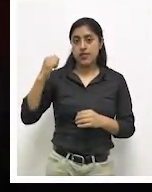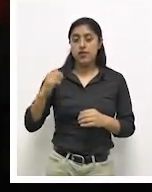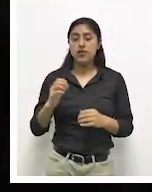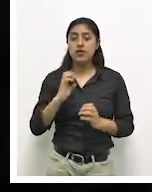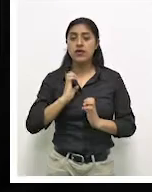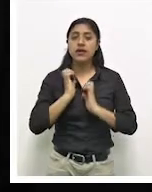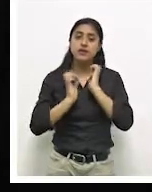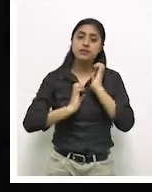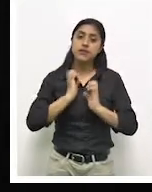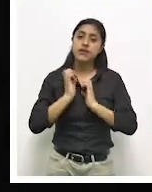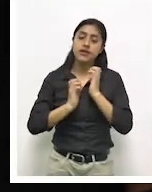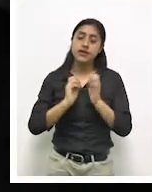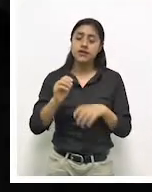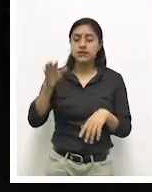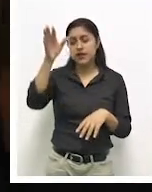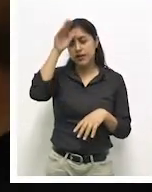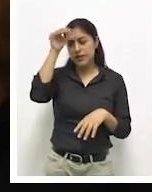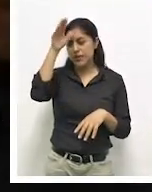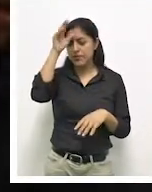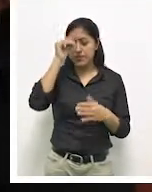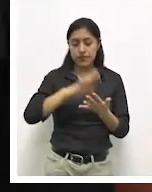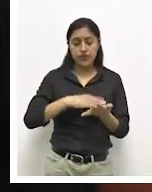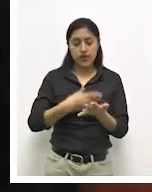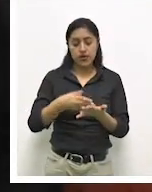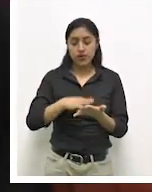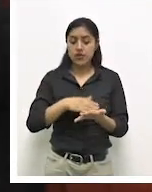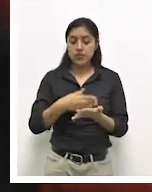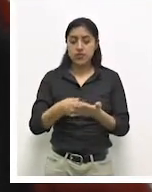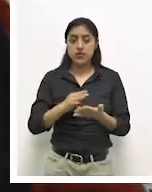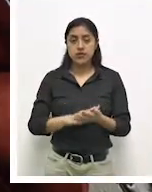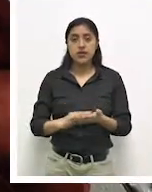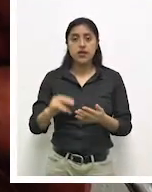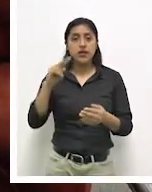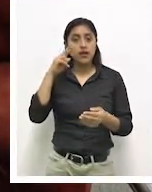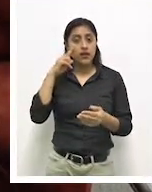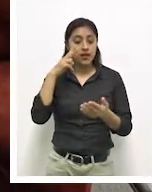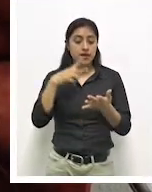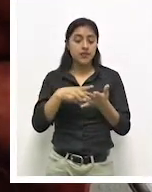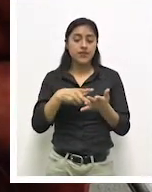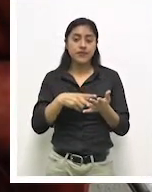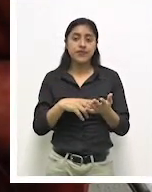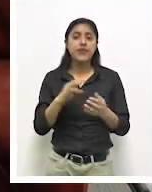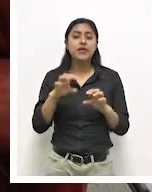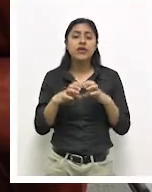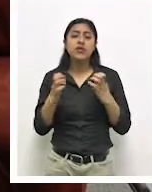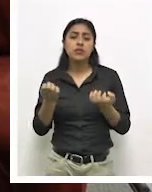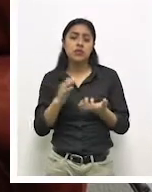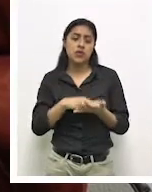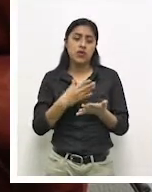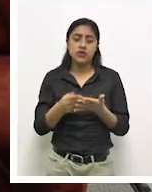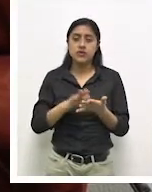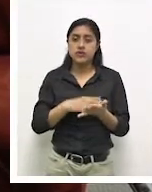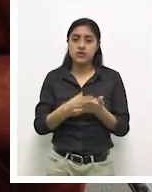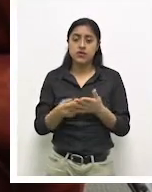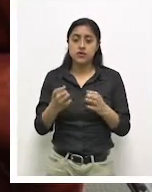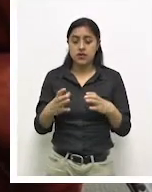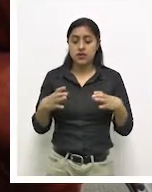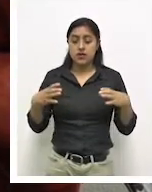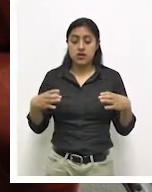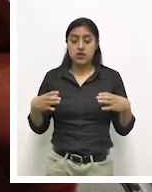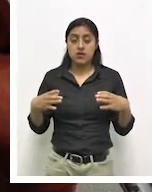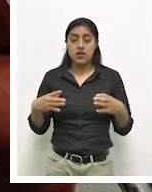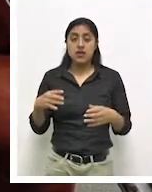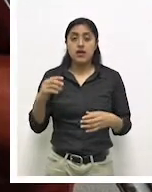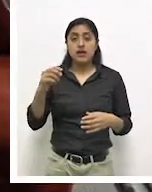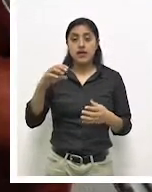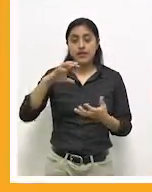chefs reconocidos desean, y es conocer los secretos de cada platillo en el mundo. Y vaya